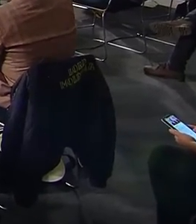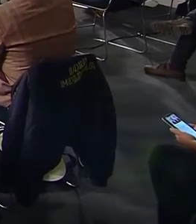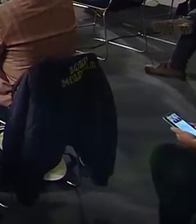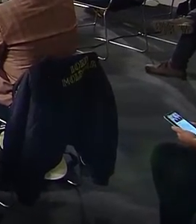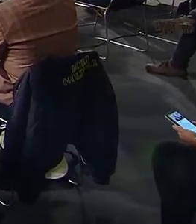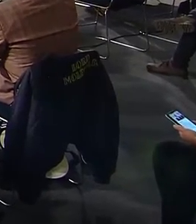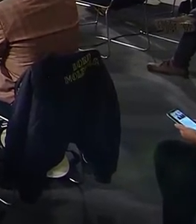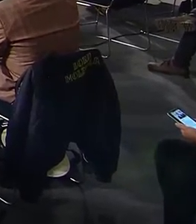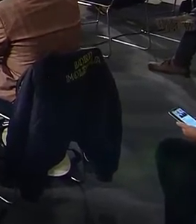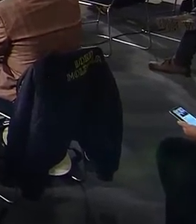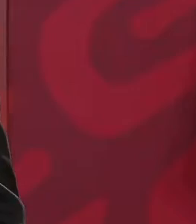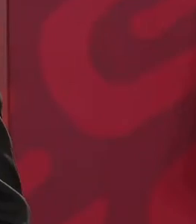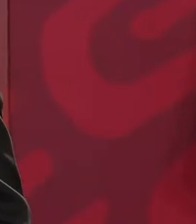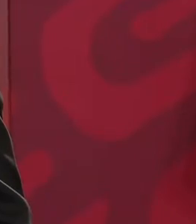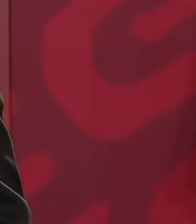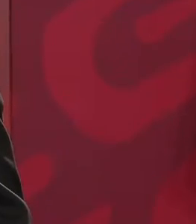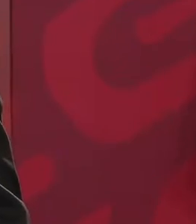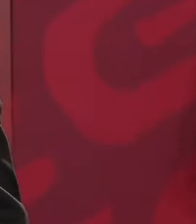trabajadora,